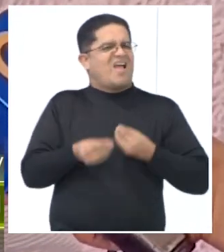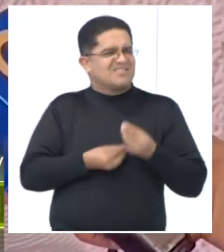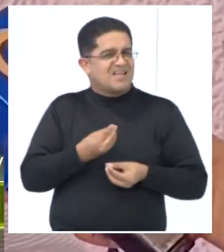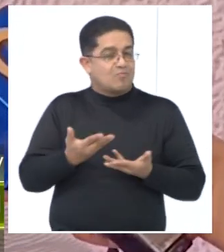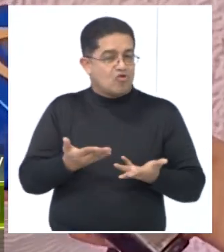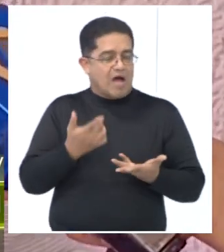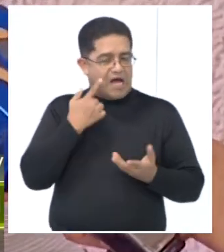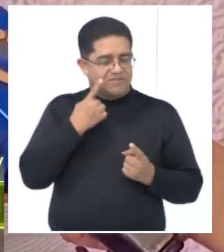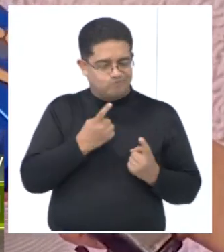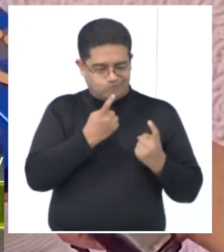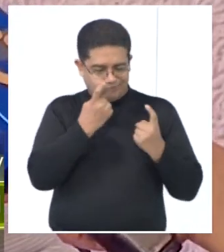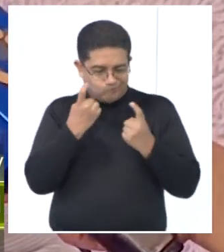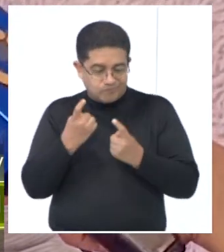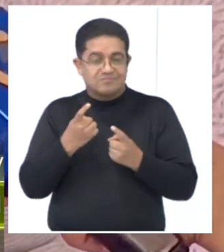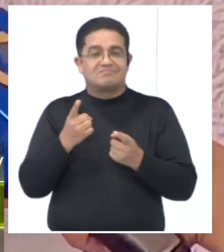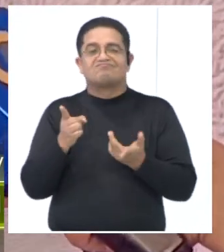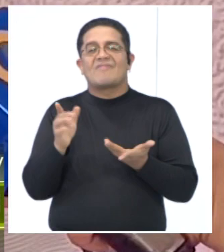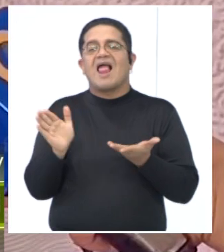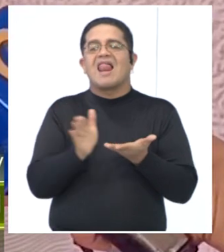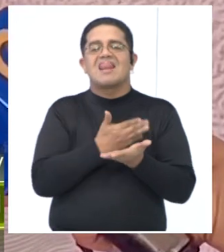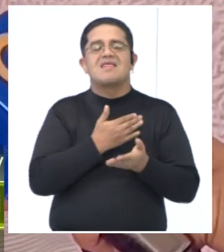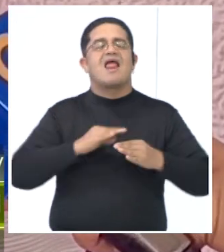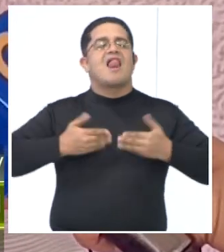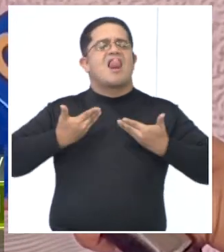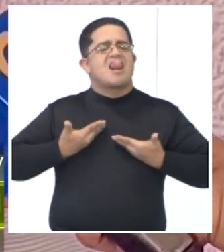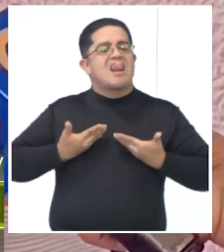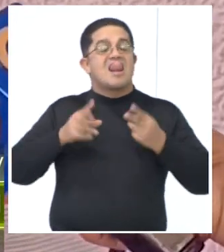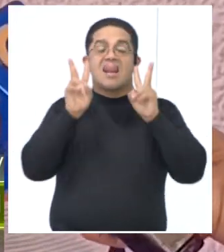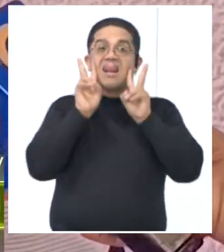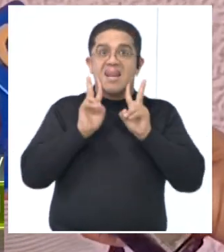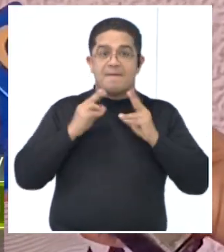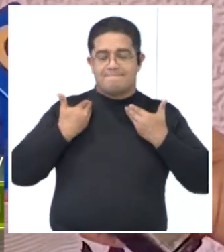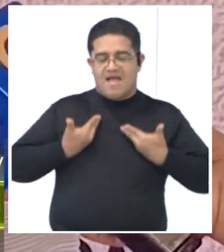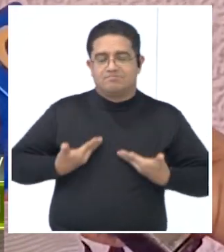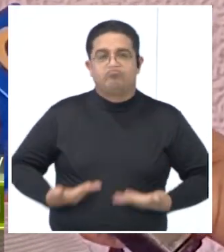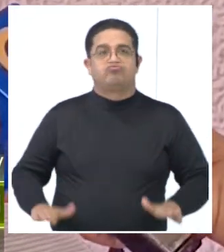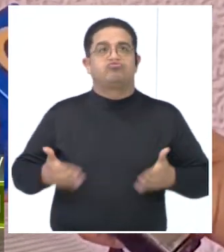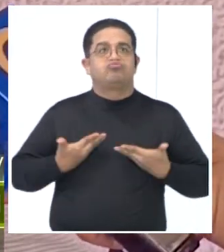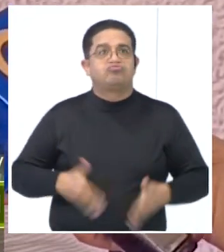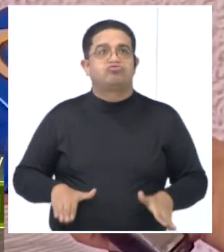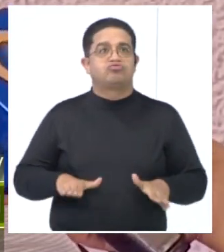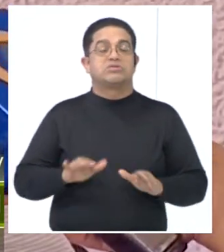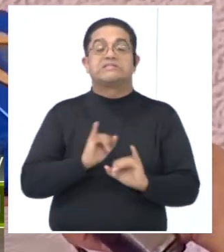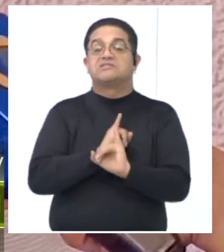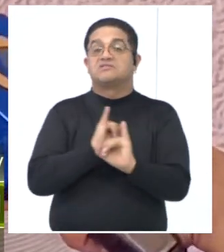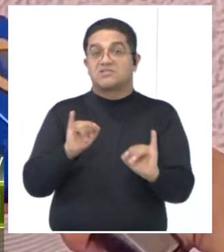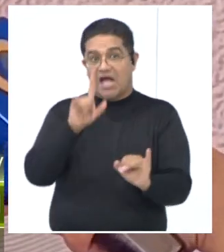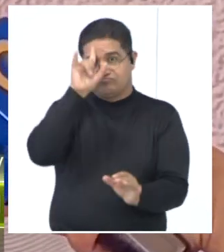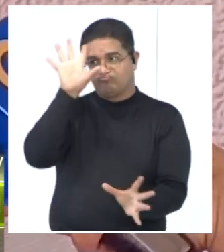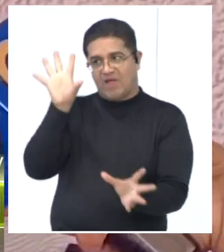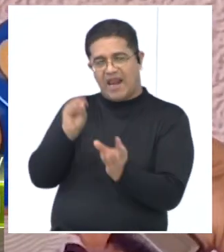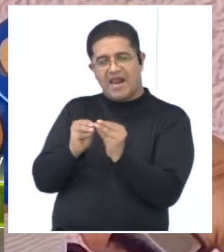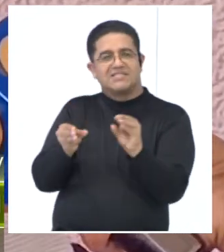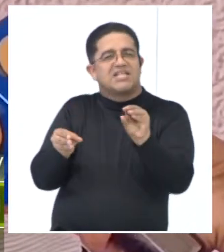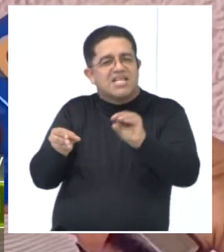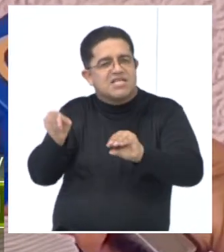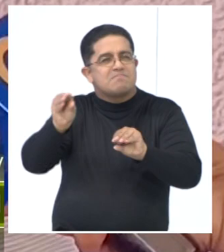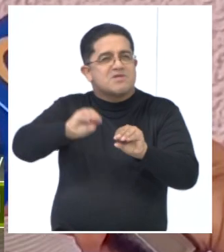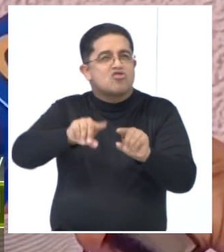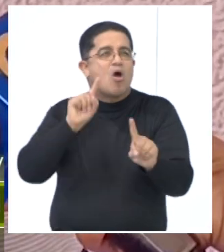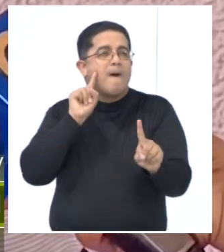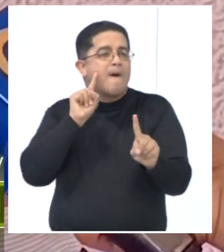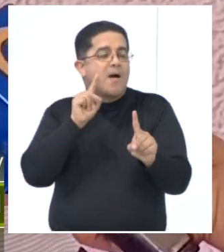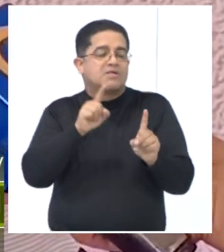de quelación o eliminación de metales pesados de nuestro organismo. Hacemos un proceso ya con análisis clínicos, biomédicos,